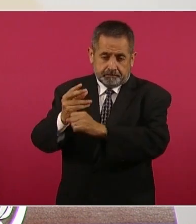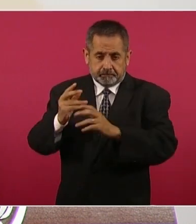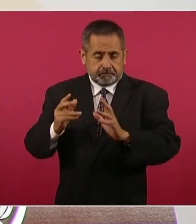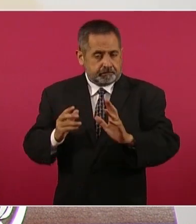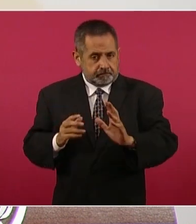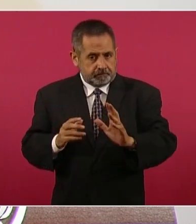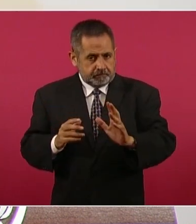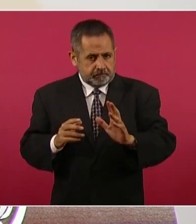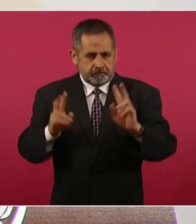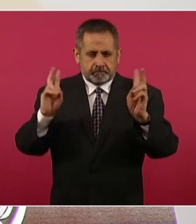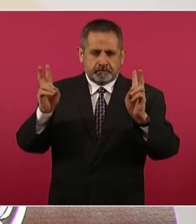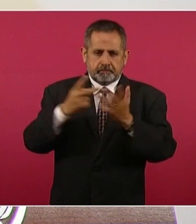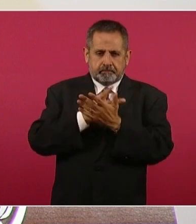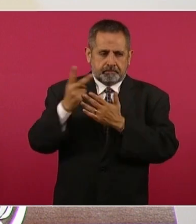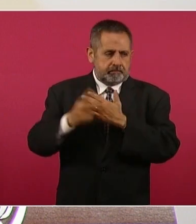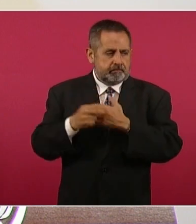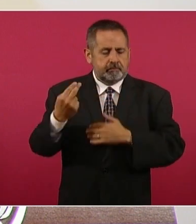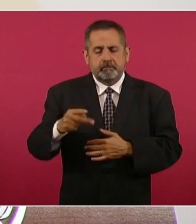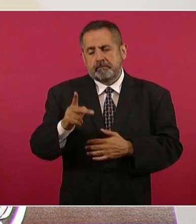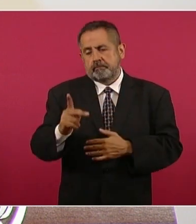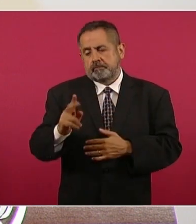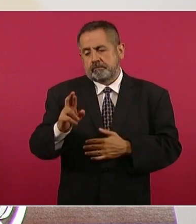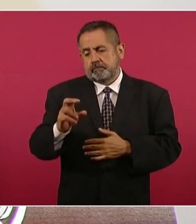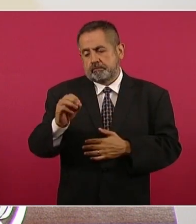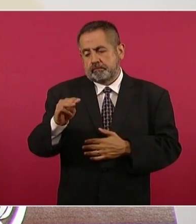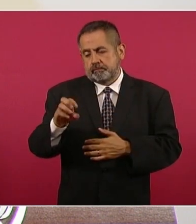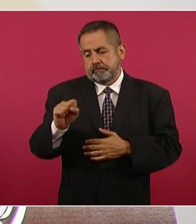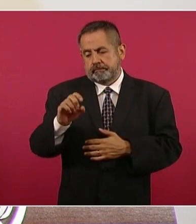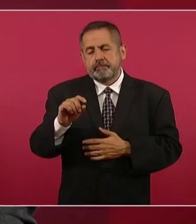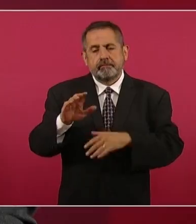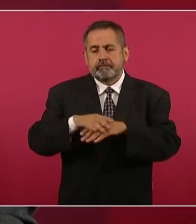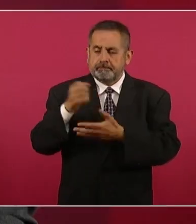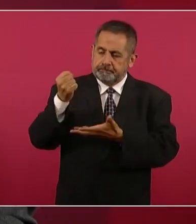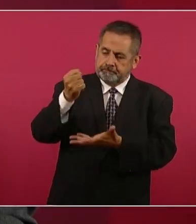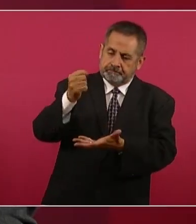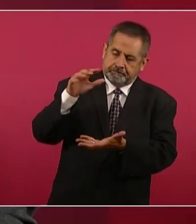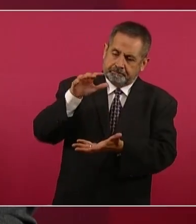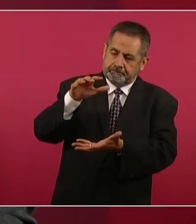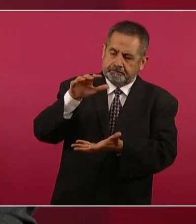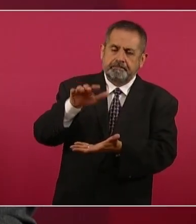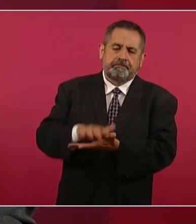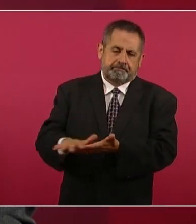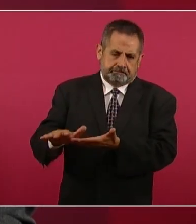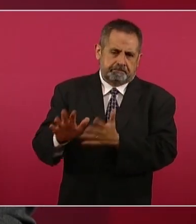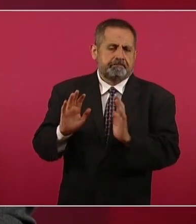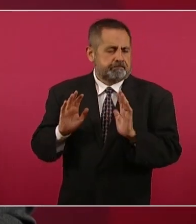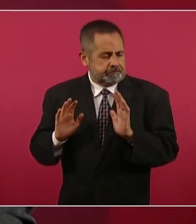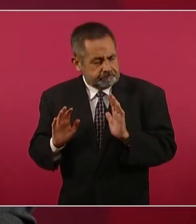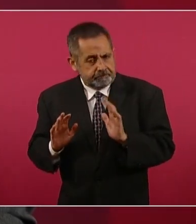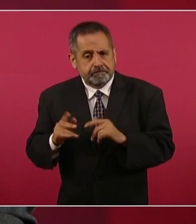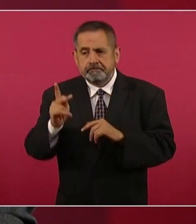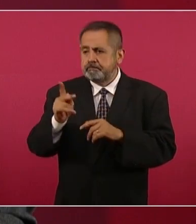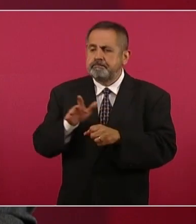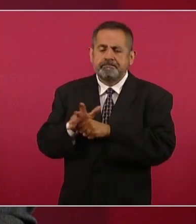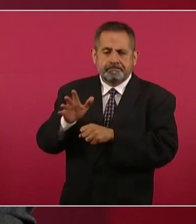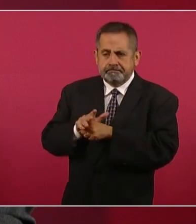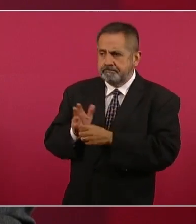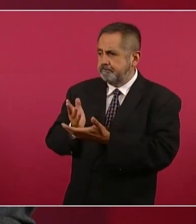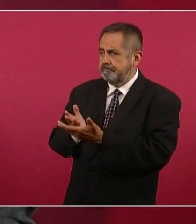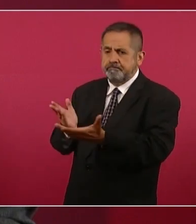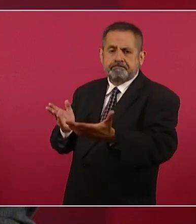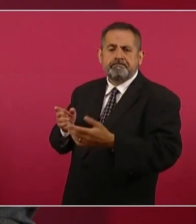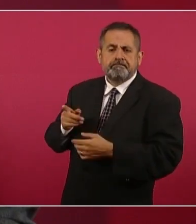Promesa, porque efectivamente pues el recurso es finito, pero todas estarán a la disposición